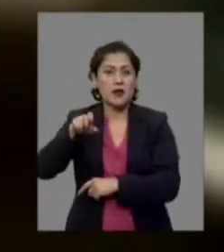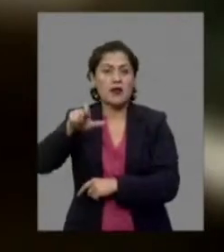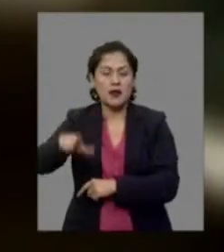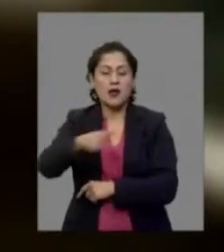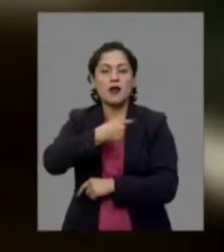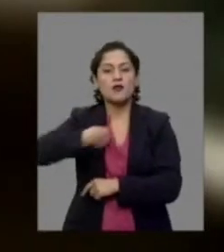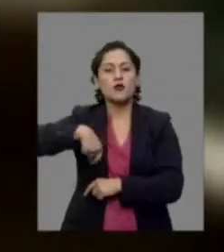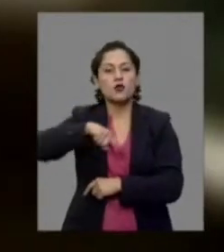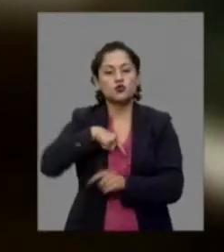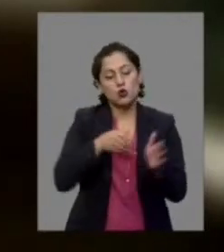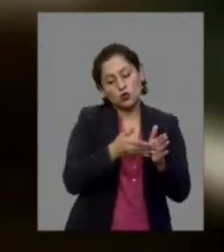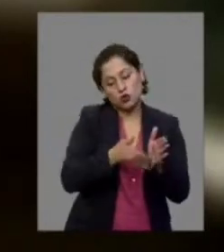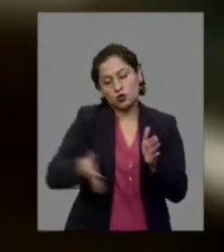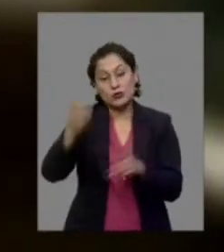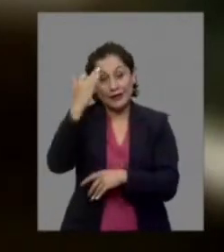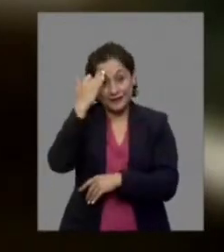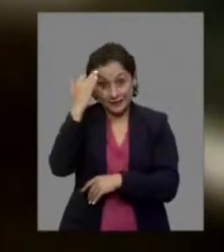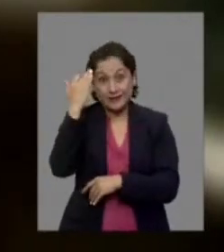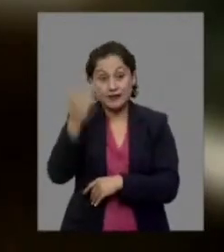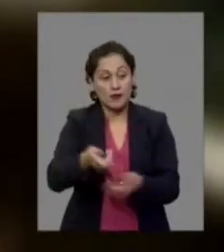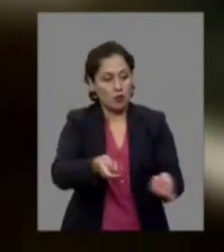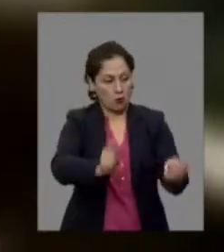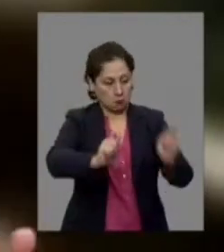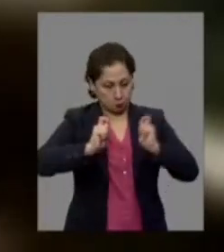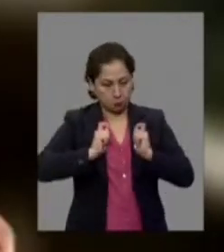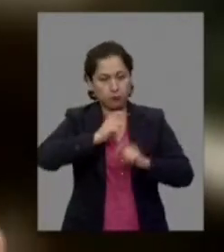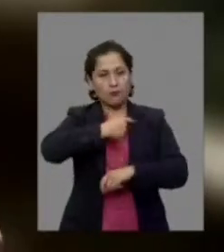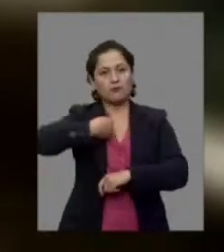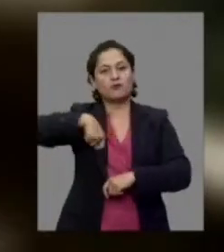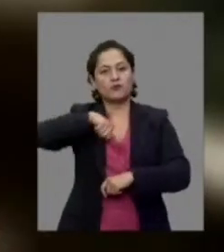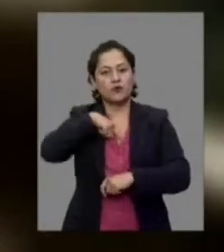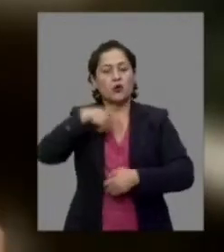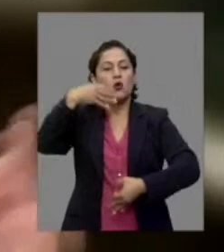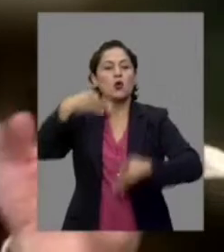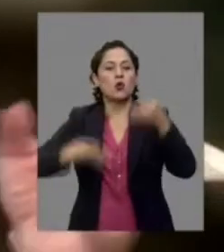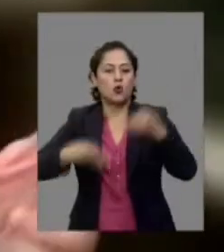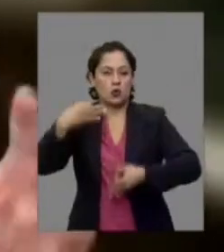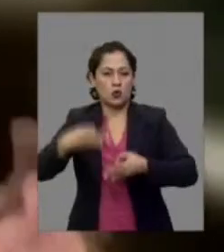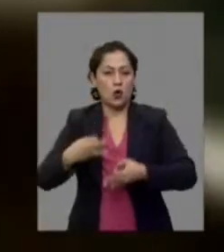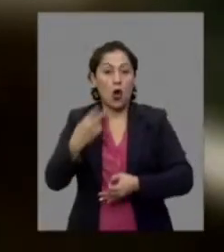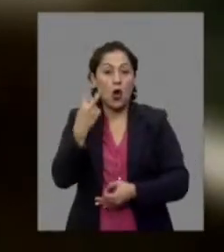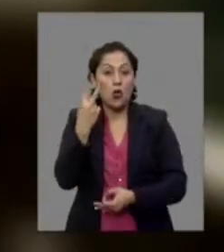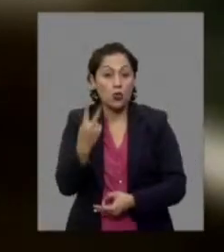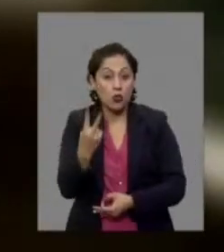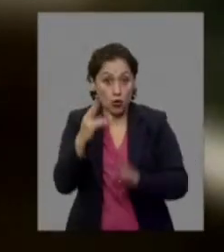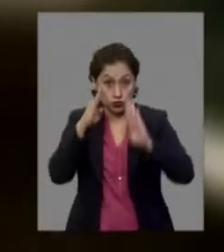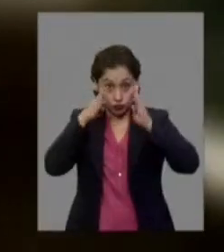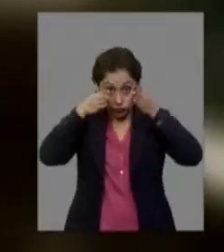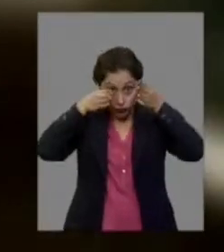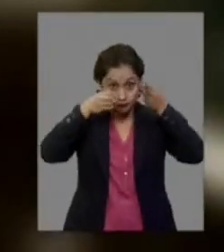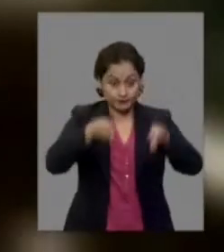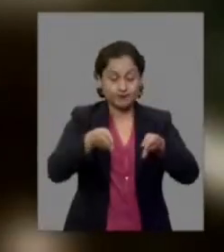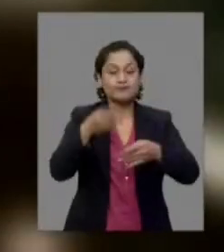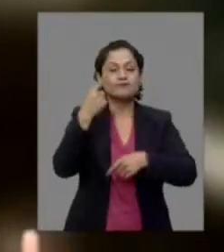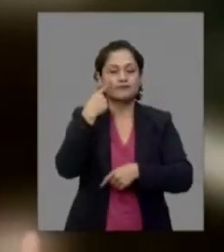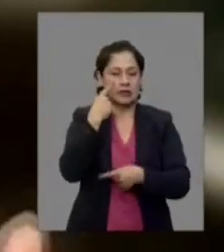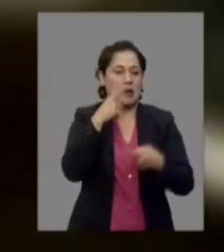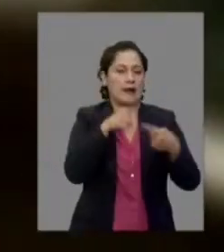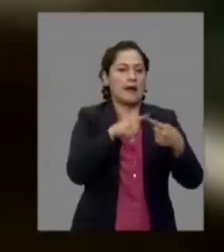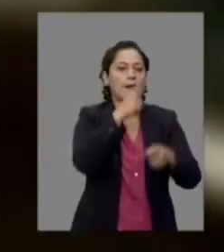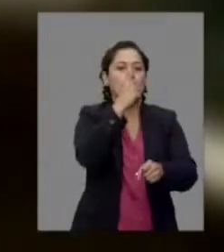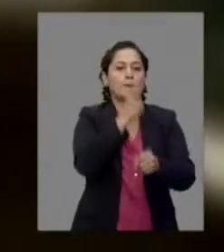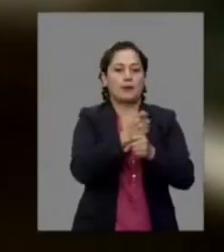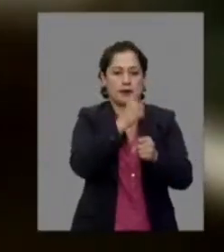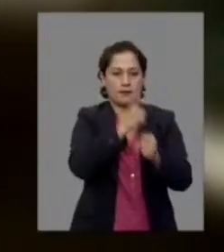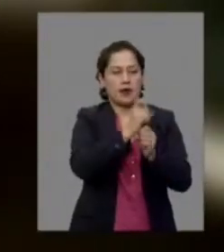con un doble enfoque. Primero, bajo el ámbito de la